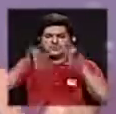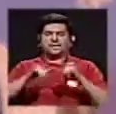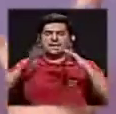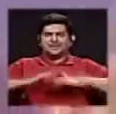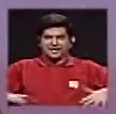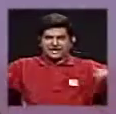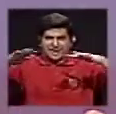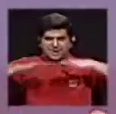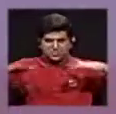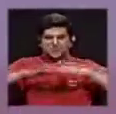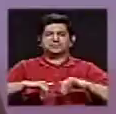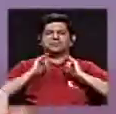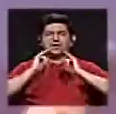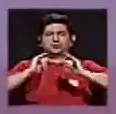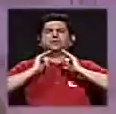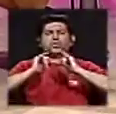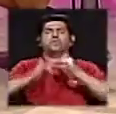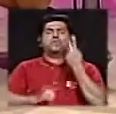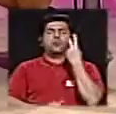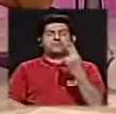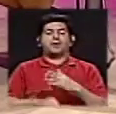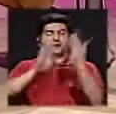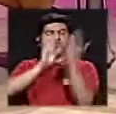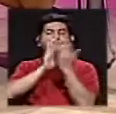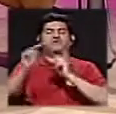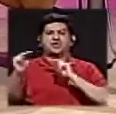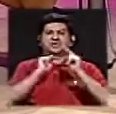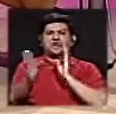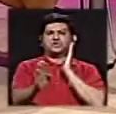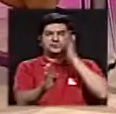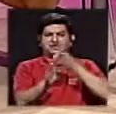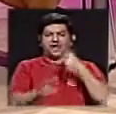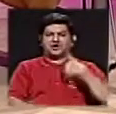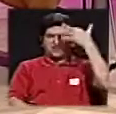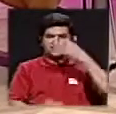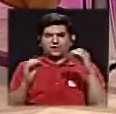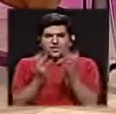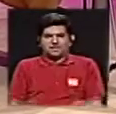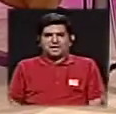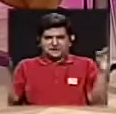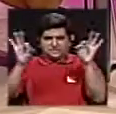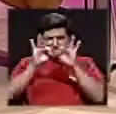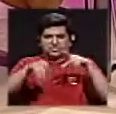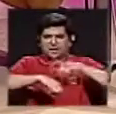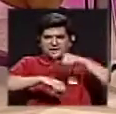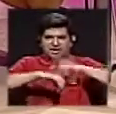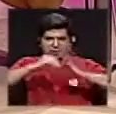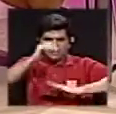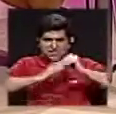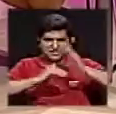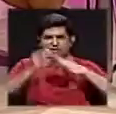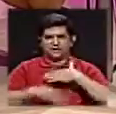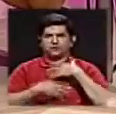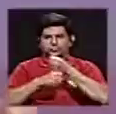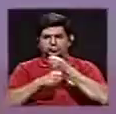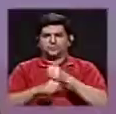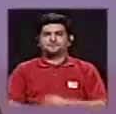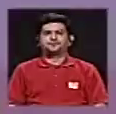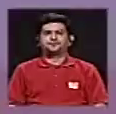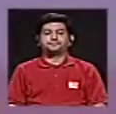espacio común en donde podemos vernos a las claras y negociar directamente que yo creo que es lo más importante también a la hora de construir confianza de verdad